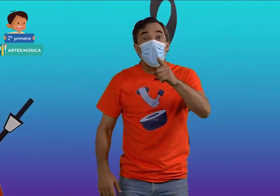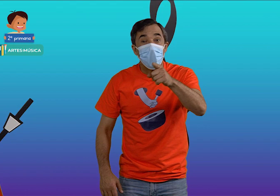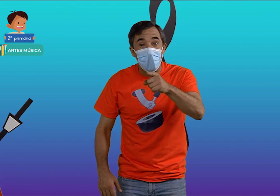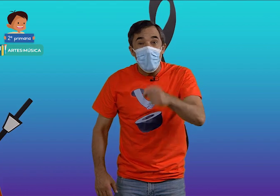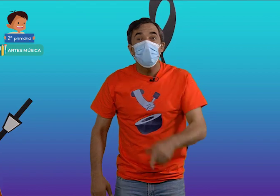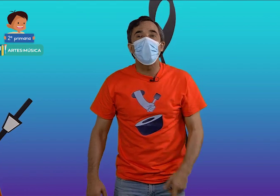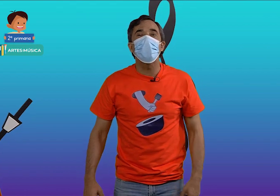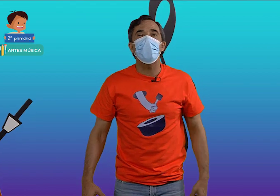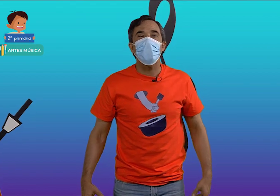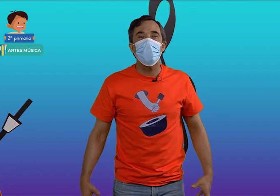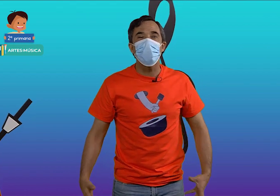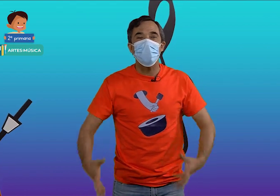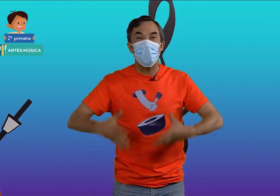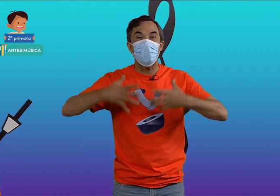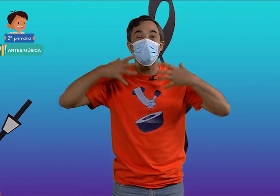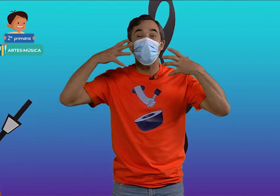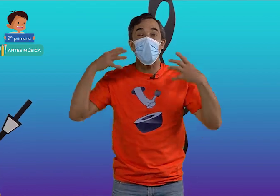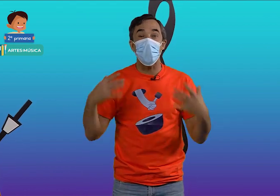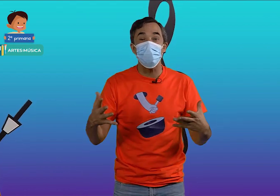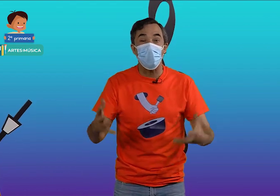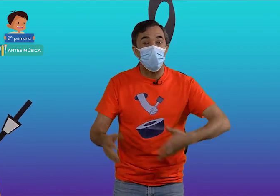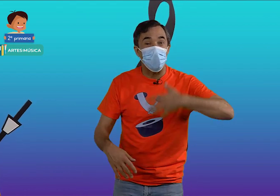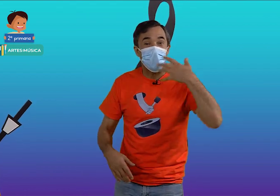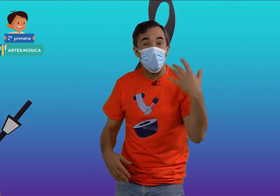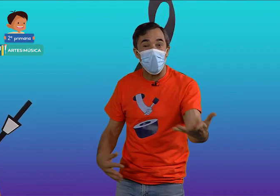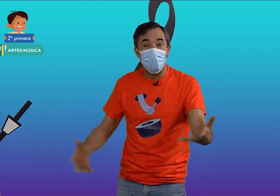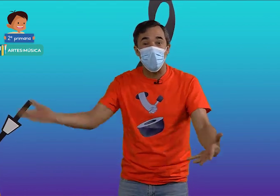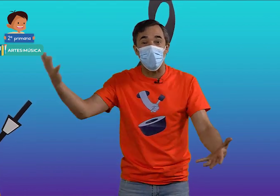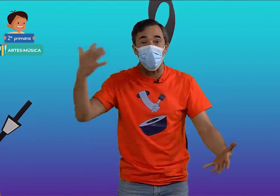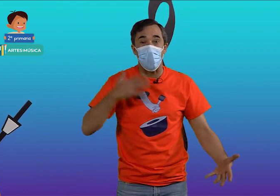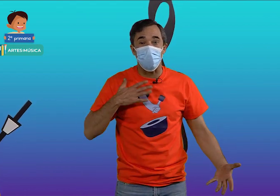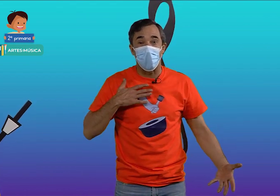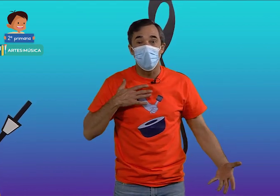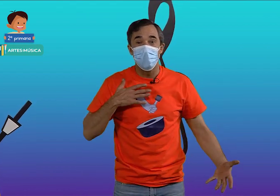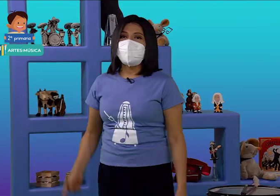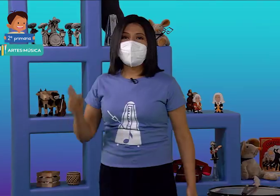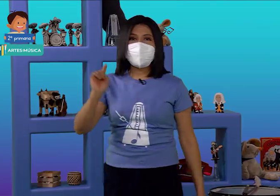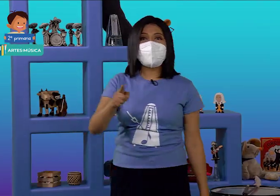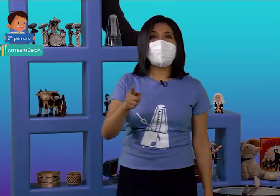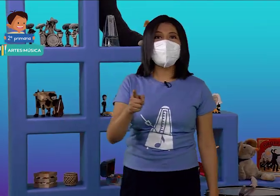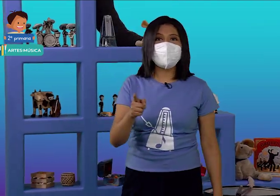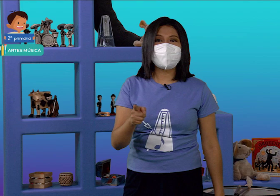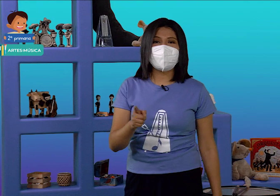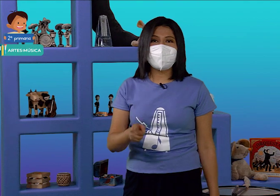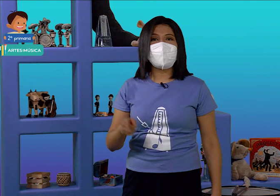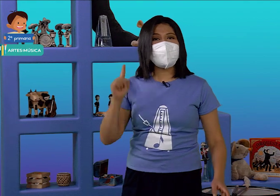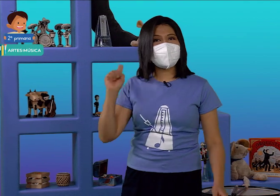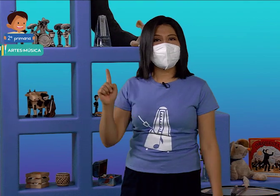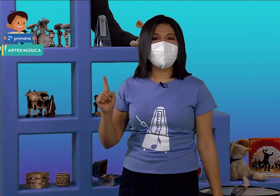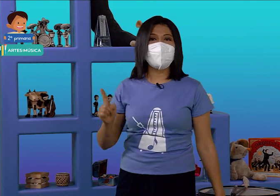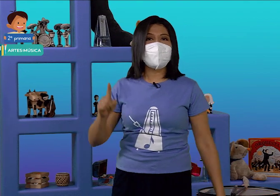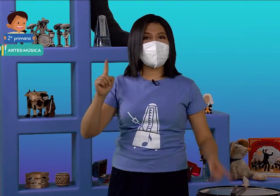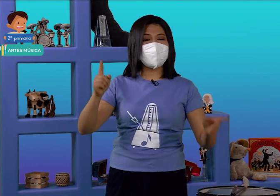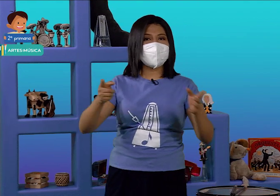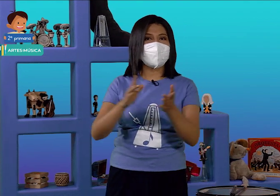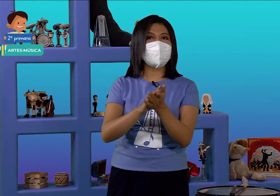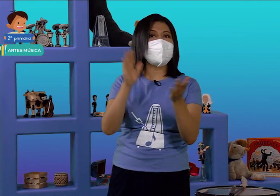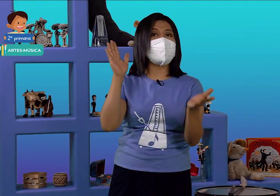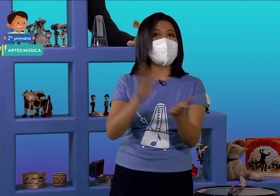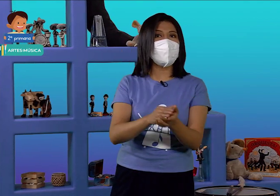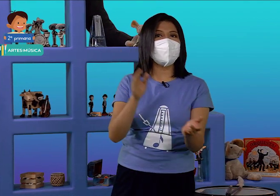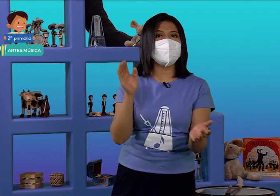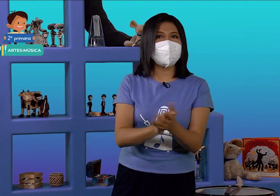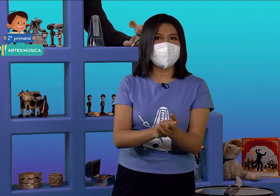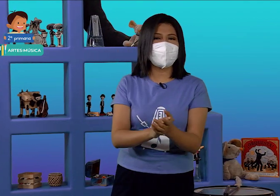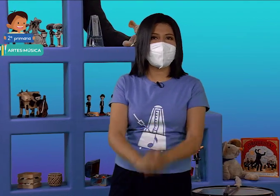ahorita. ¿Por qué? Porque vamos a hacer unos ejercicios rítmicos con nuestras manos y con nuestro cuerpo. Muy bien, vamos a escuchar una canción y vamos a seguir